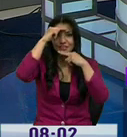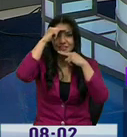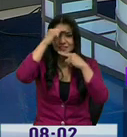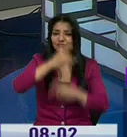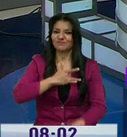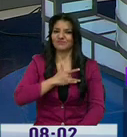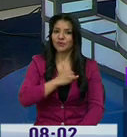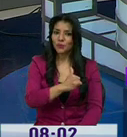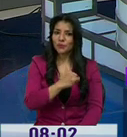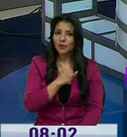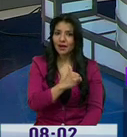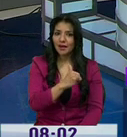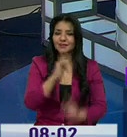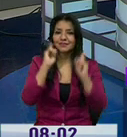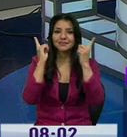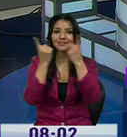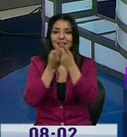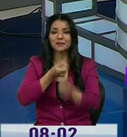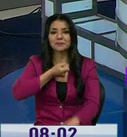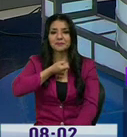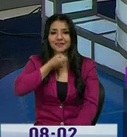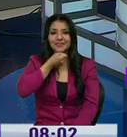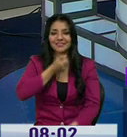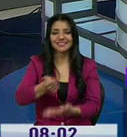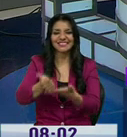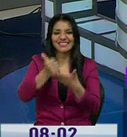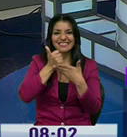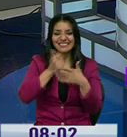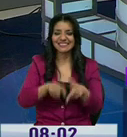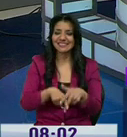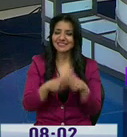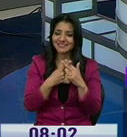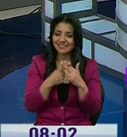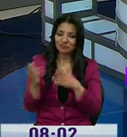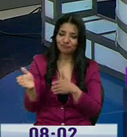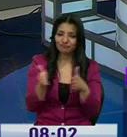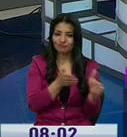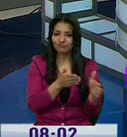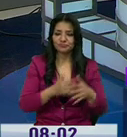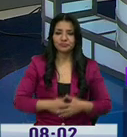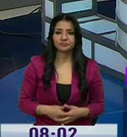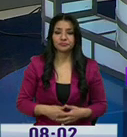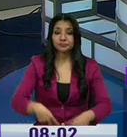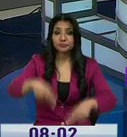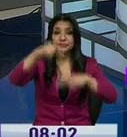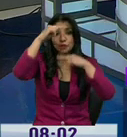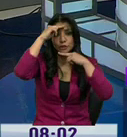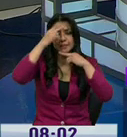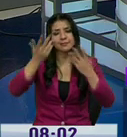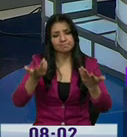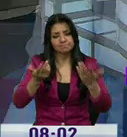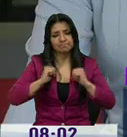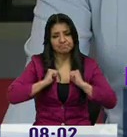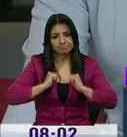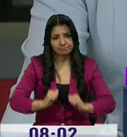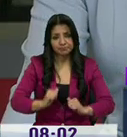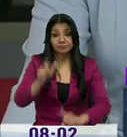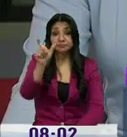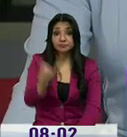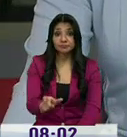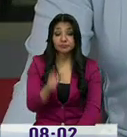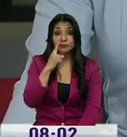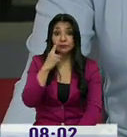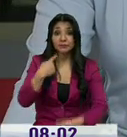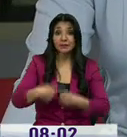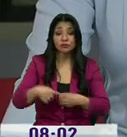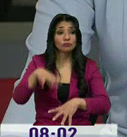doliente con sancuchito a la cabeza, iniciamos. Así es, y iniciamos también con noticias lastimosas. Un hombre en el norte de Quito